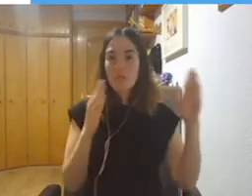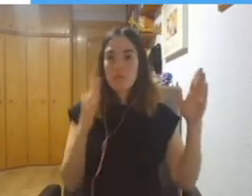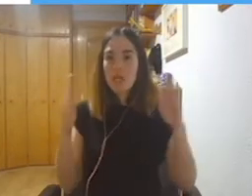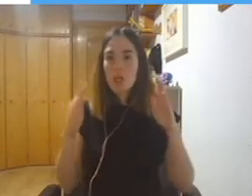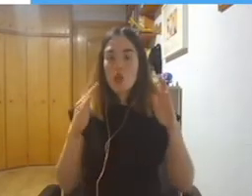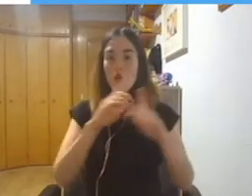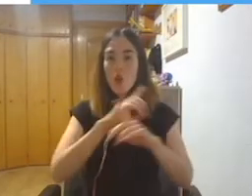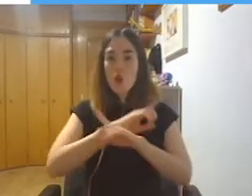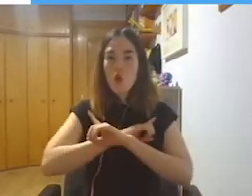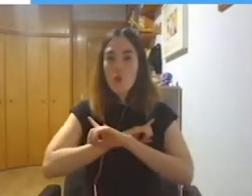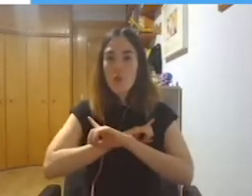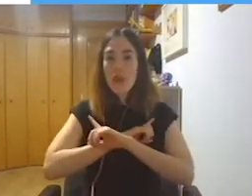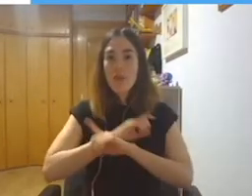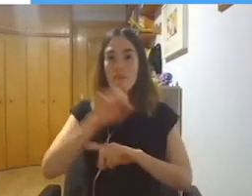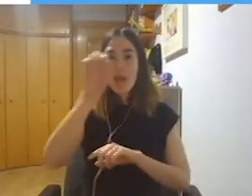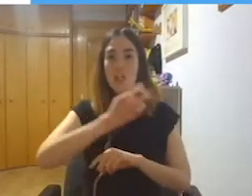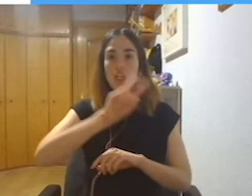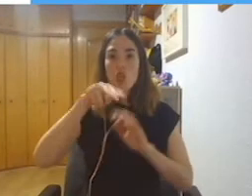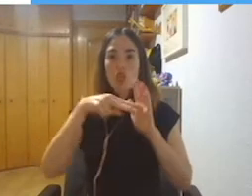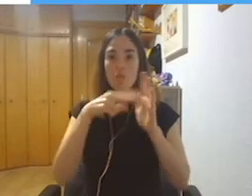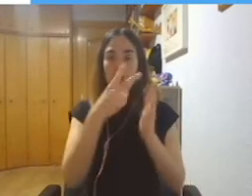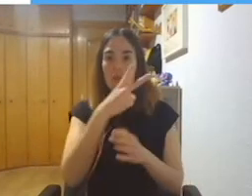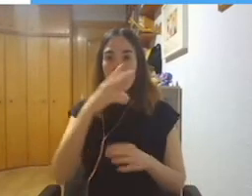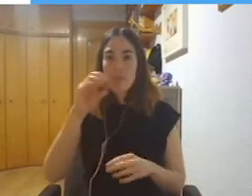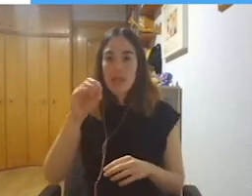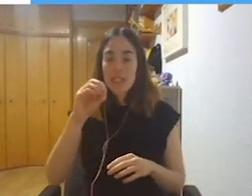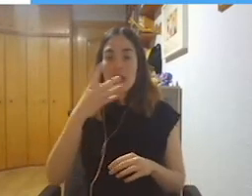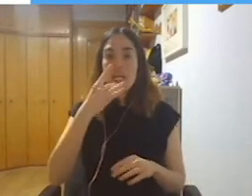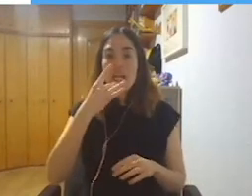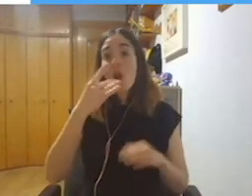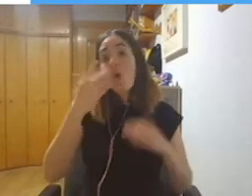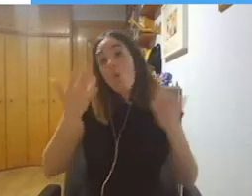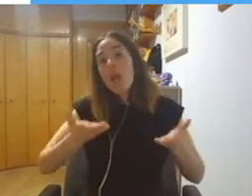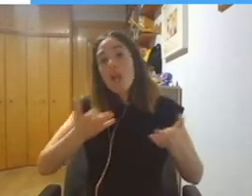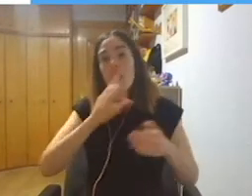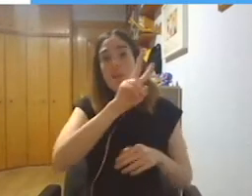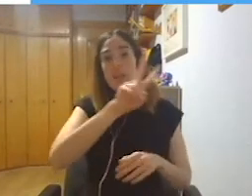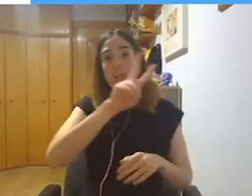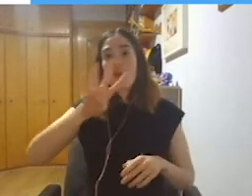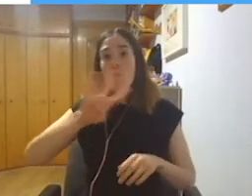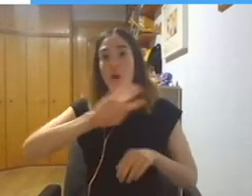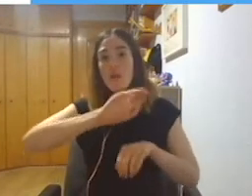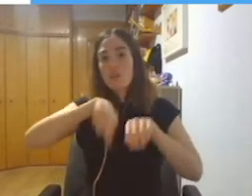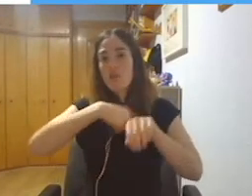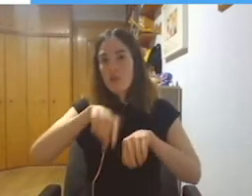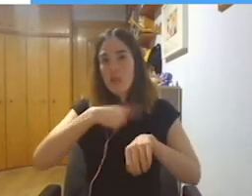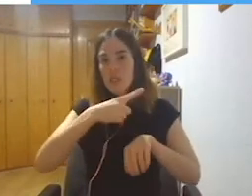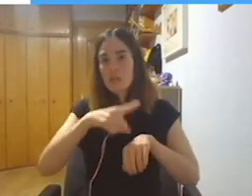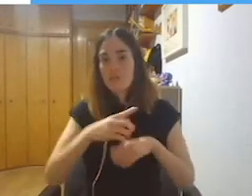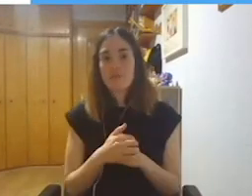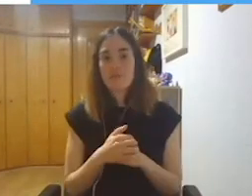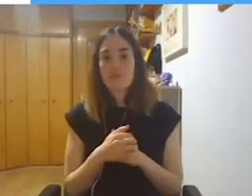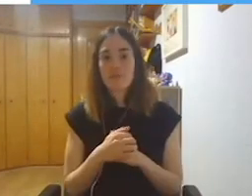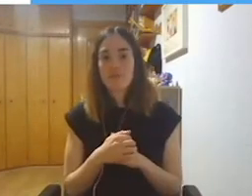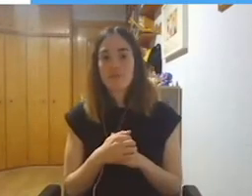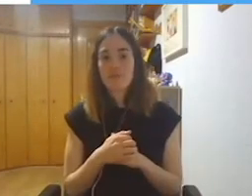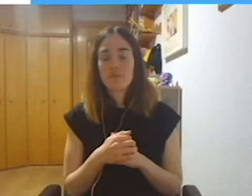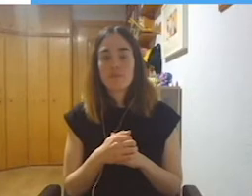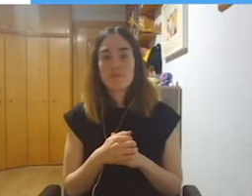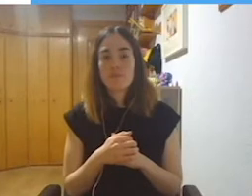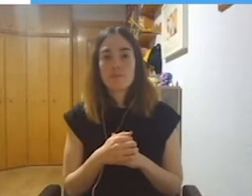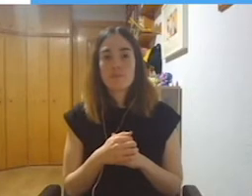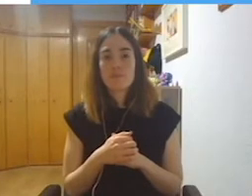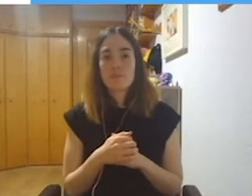en noviembre del año 2020, fue 24 horas, indudablemente además. Y